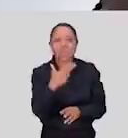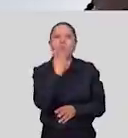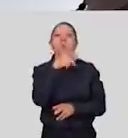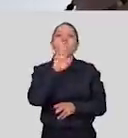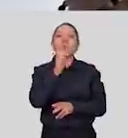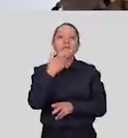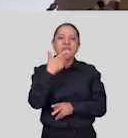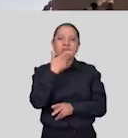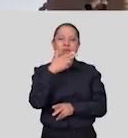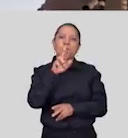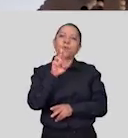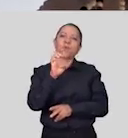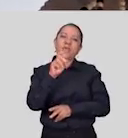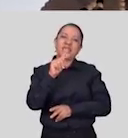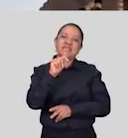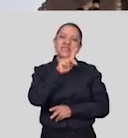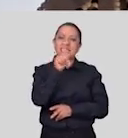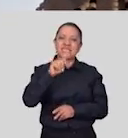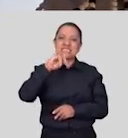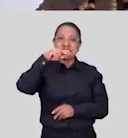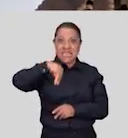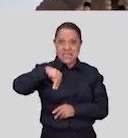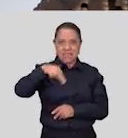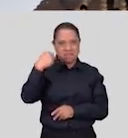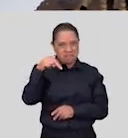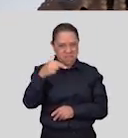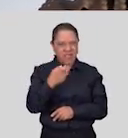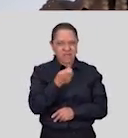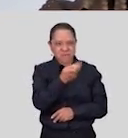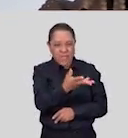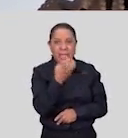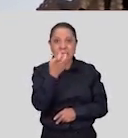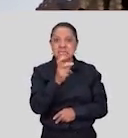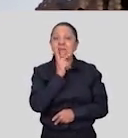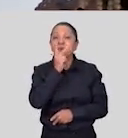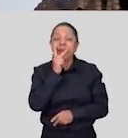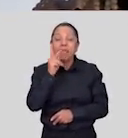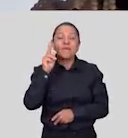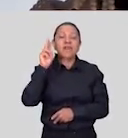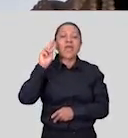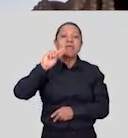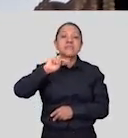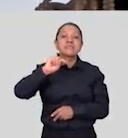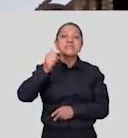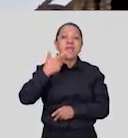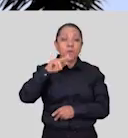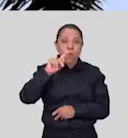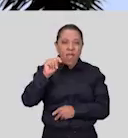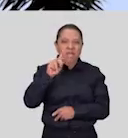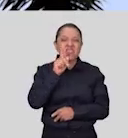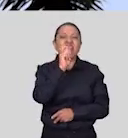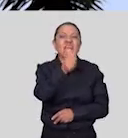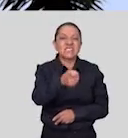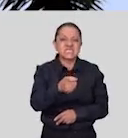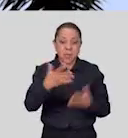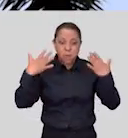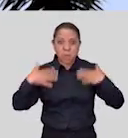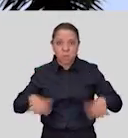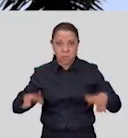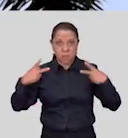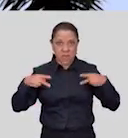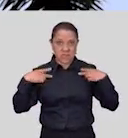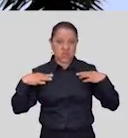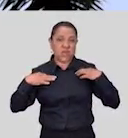que significa persona que se viste de ropas viejas. Todavía algunos chinelos usan esta palabra para llamarse entre